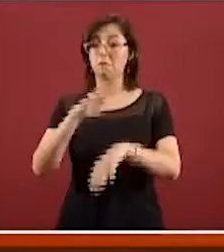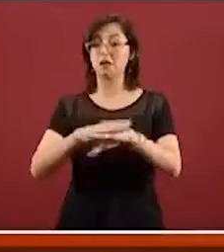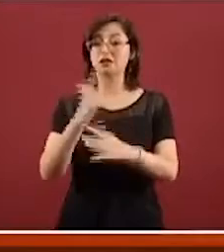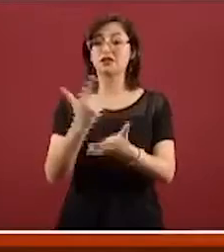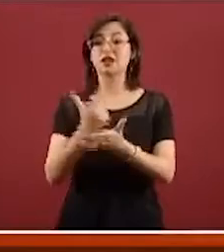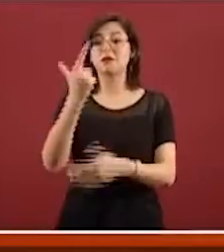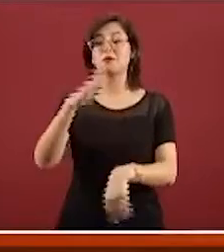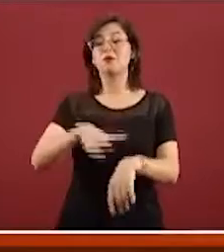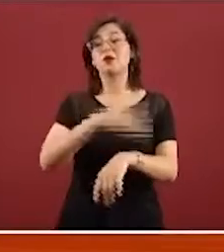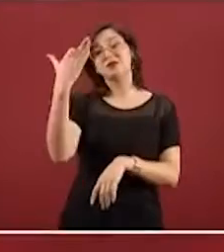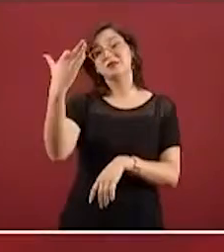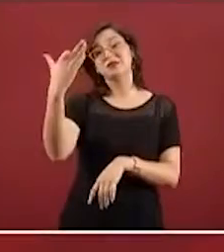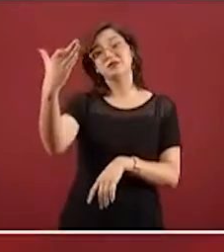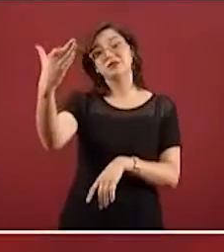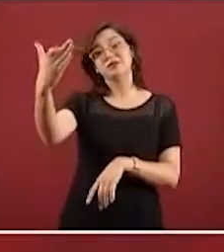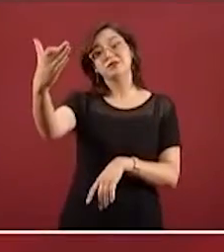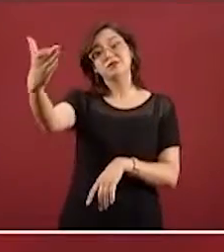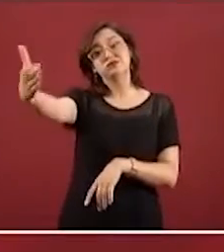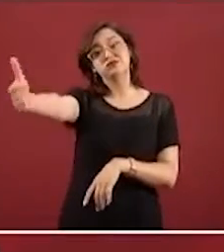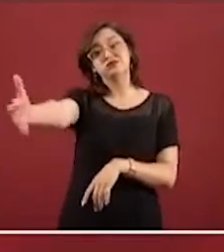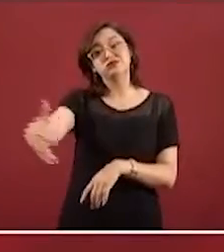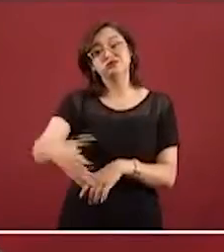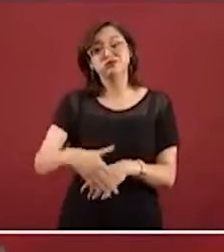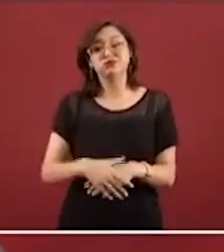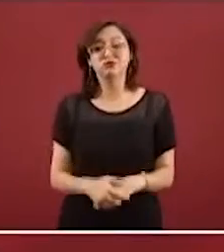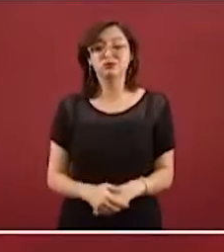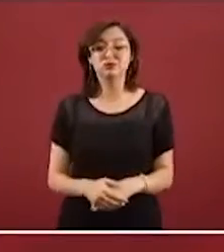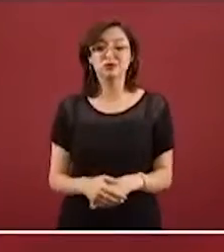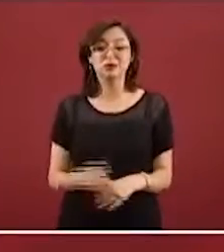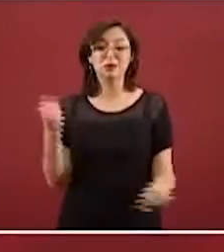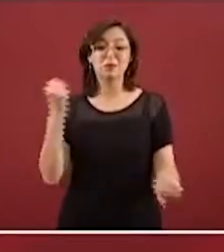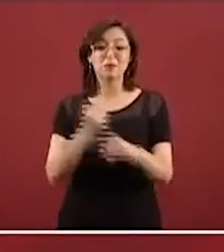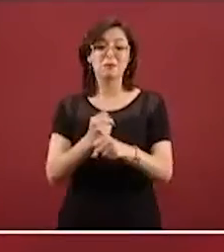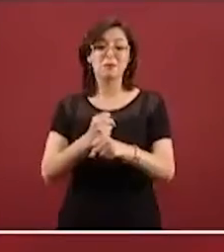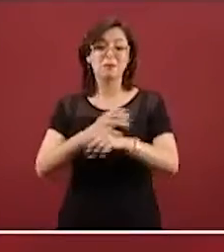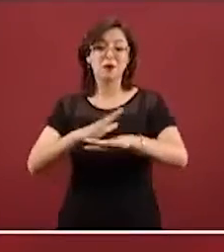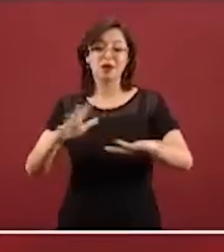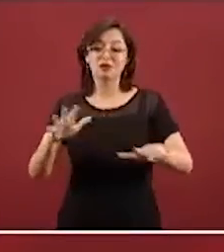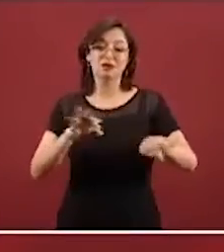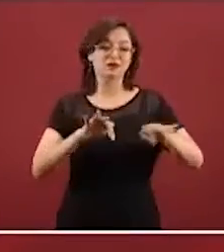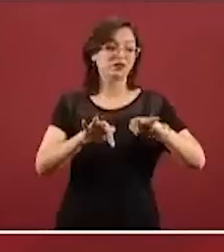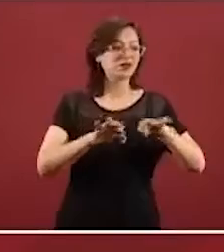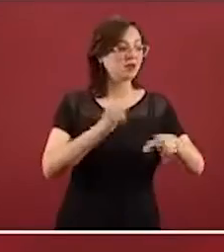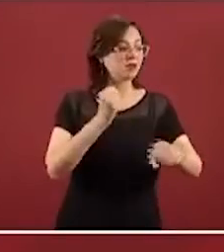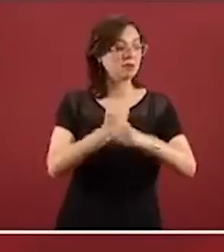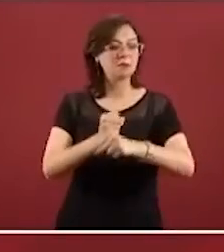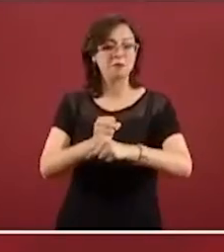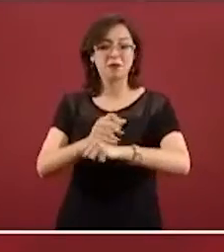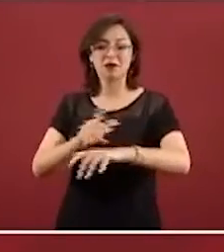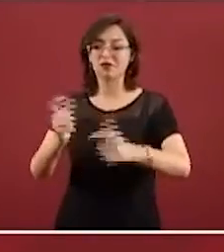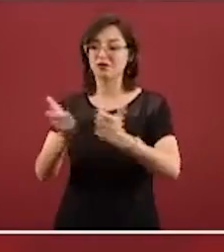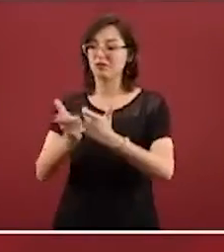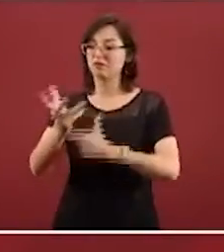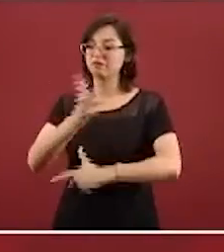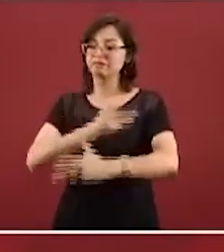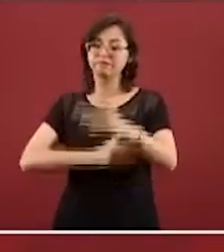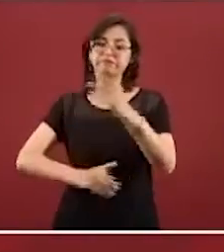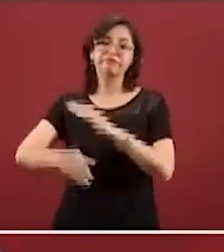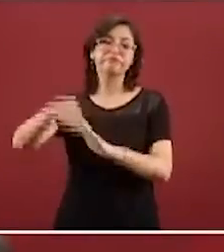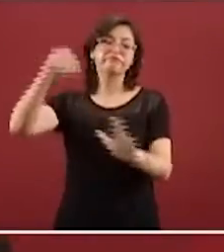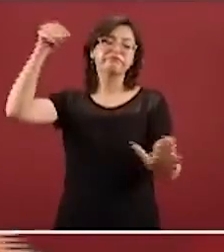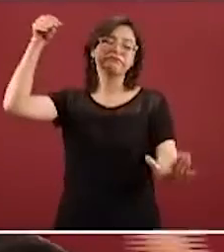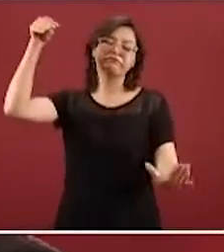porque va a tomar más tiempo y entonces el impacto en empleo, en actividad económica, va a